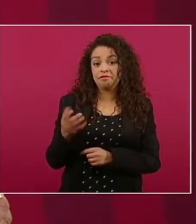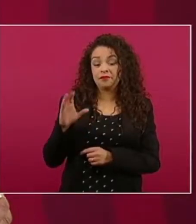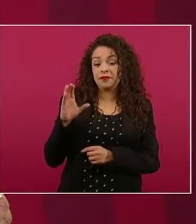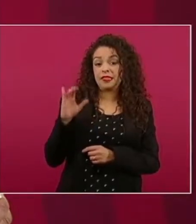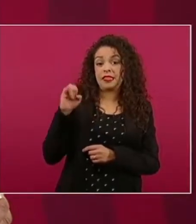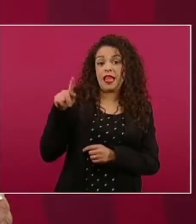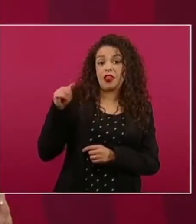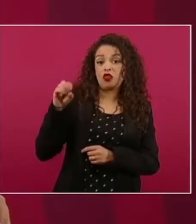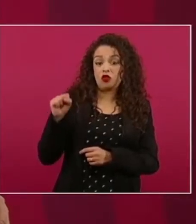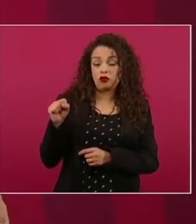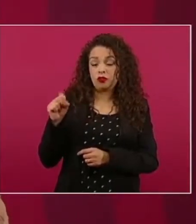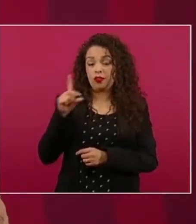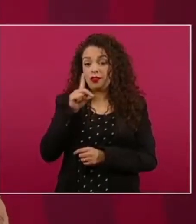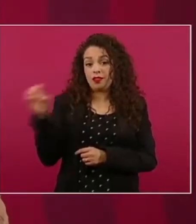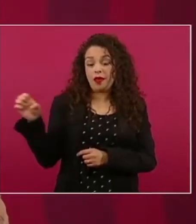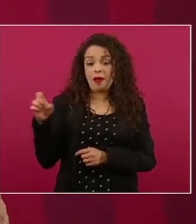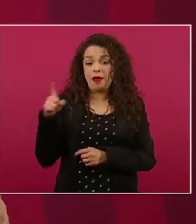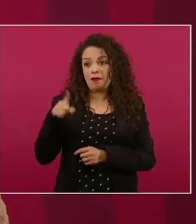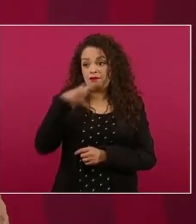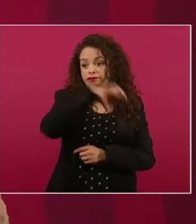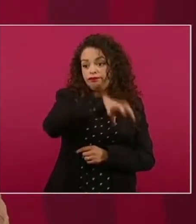plantas, de equipos,